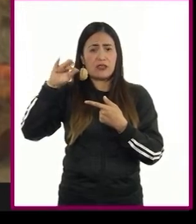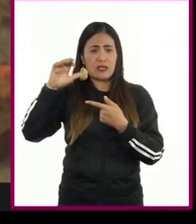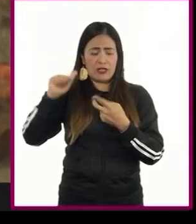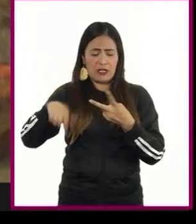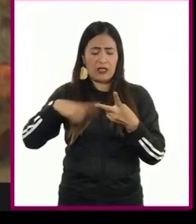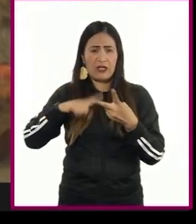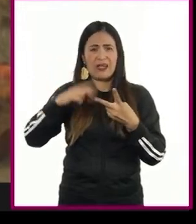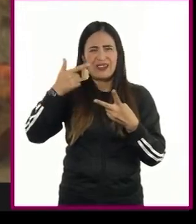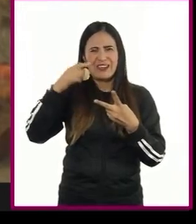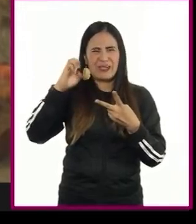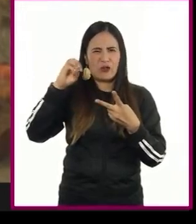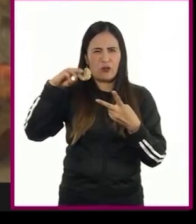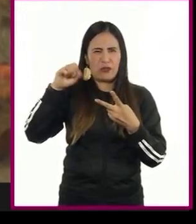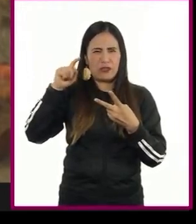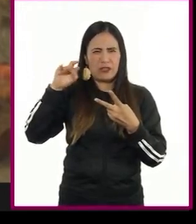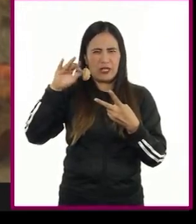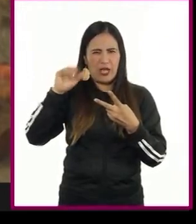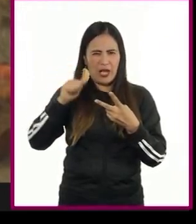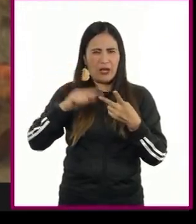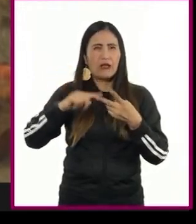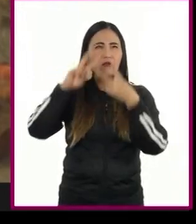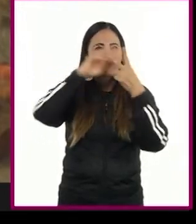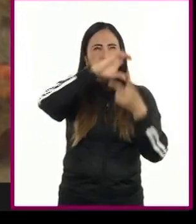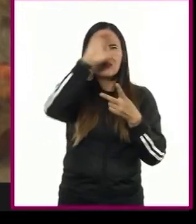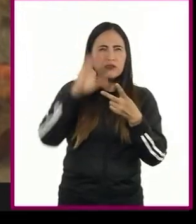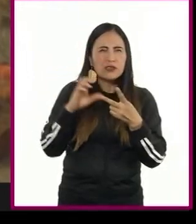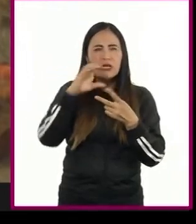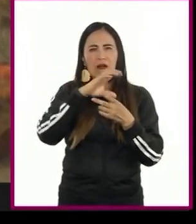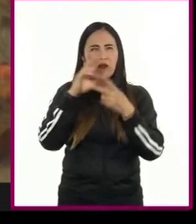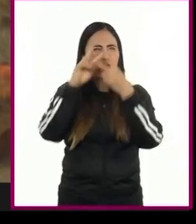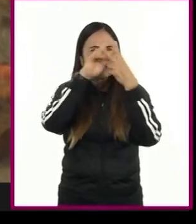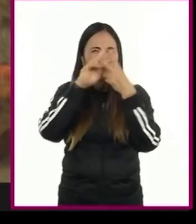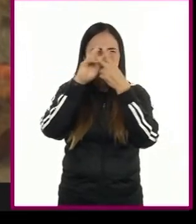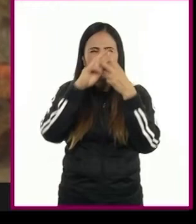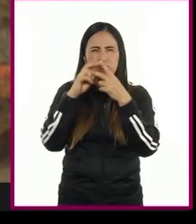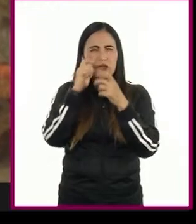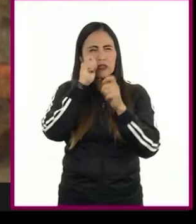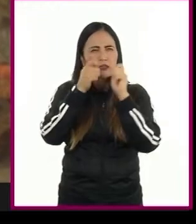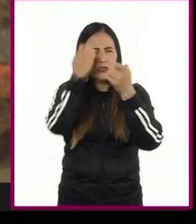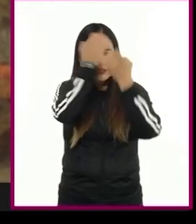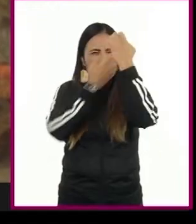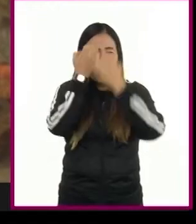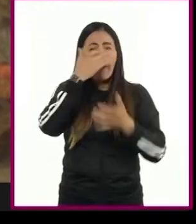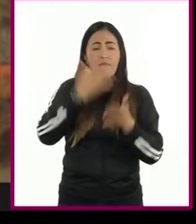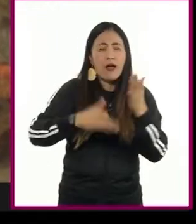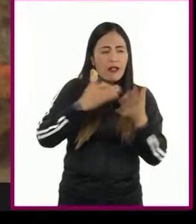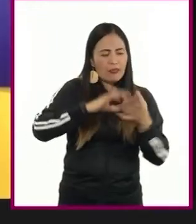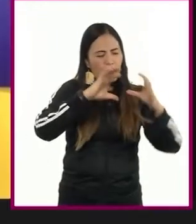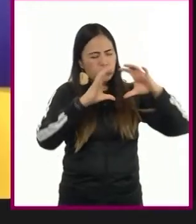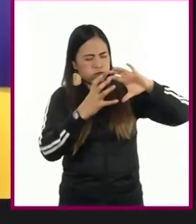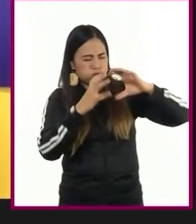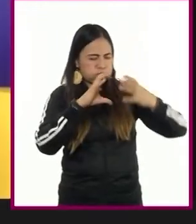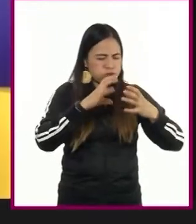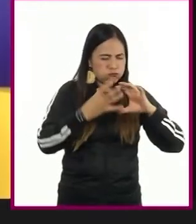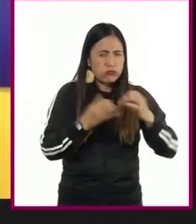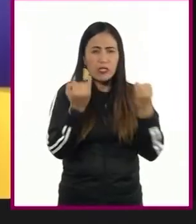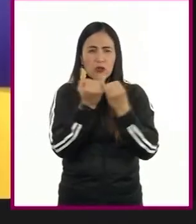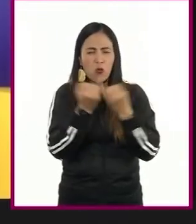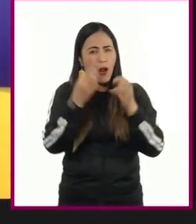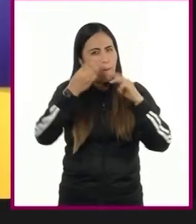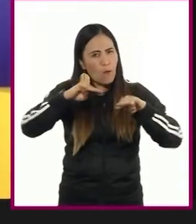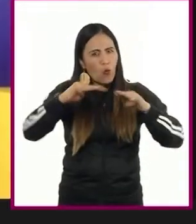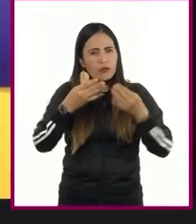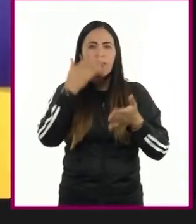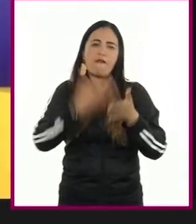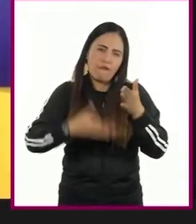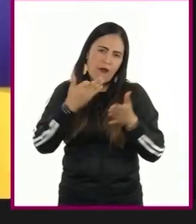la astrología. Sin duda, faltaba la perspectiva y la música. Maestro, de verdad qué